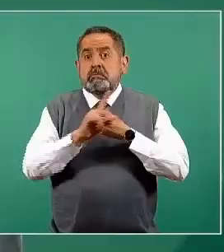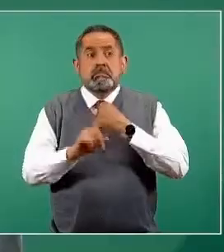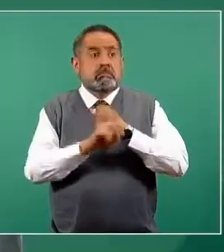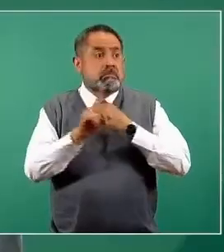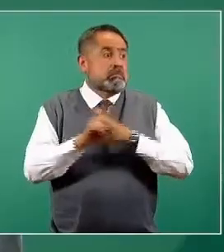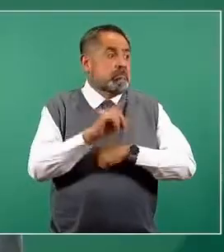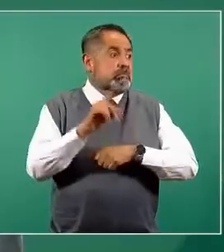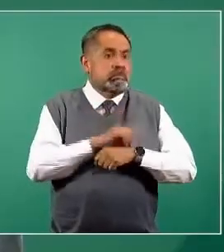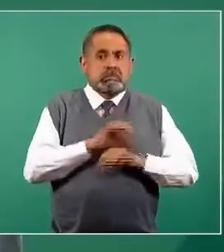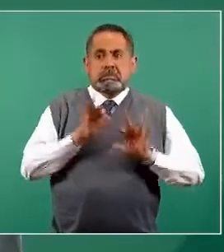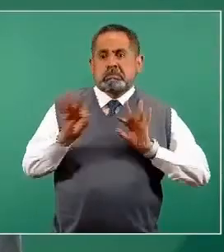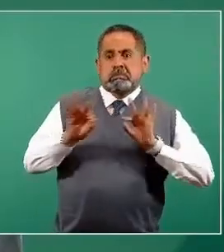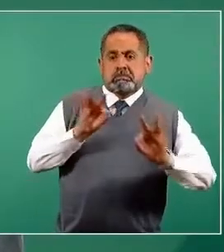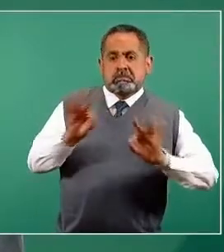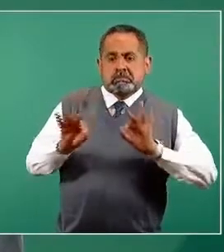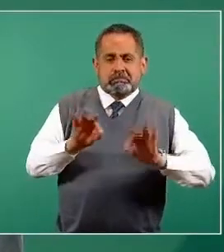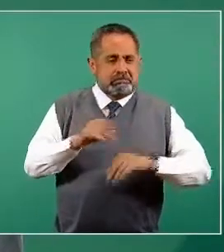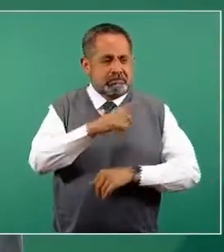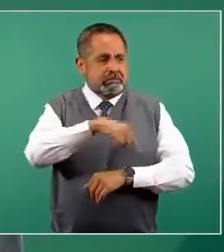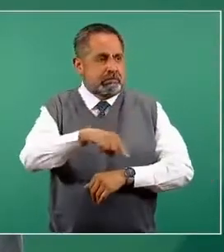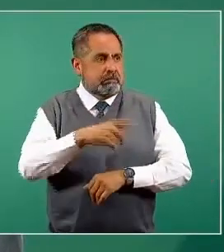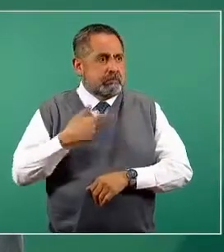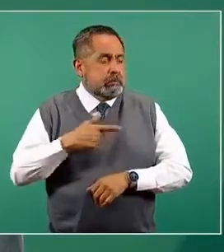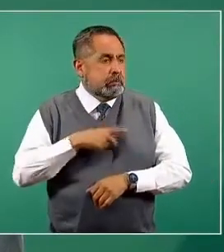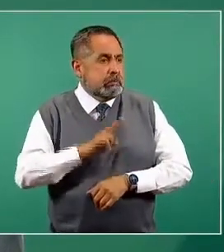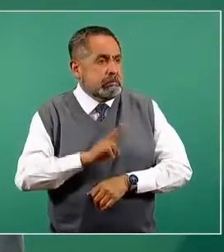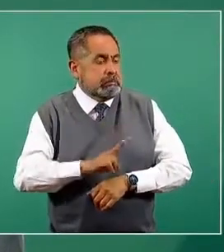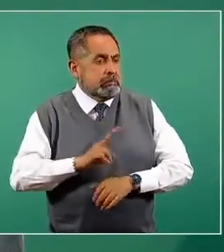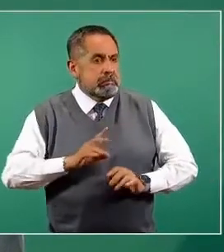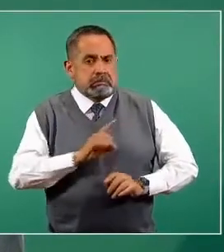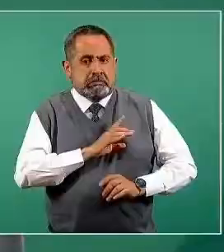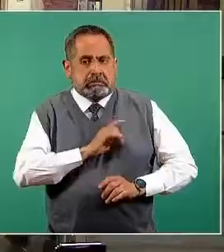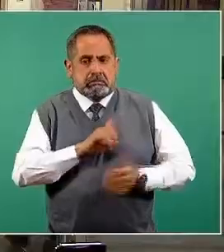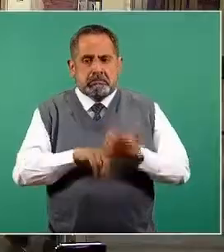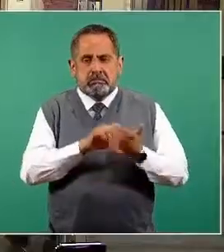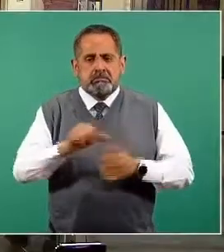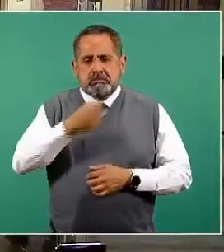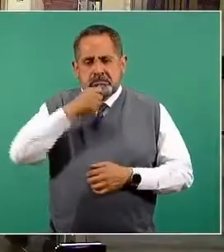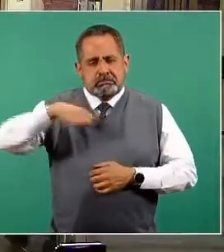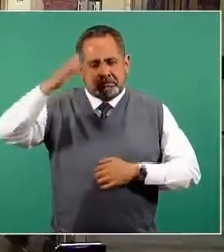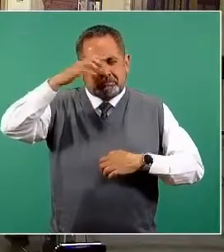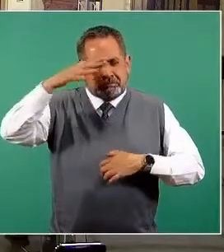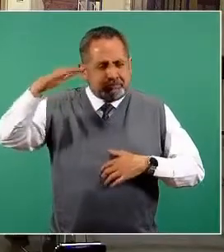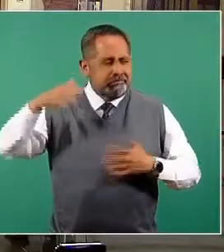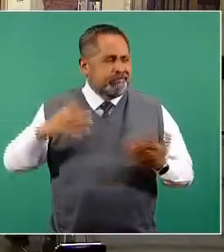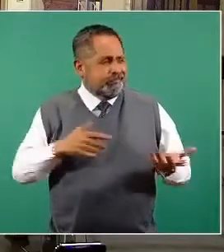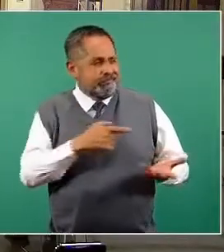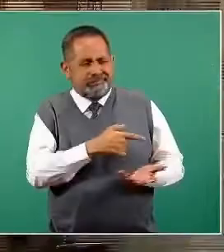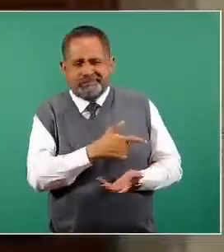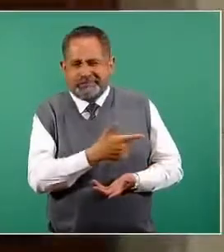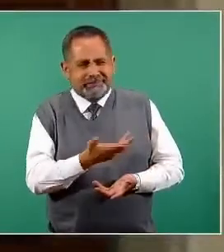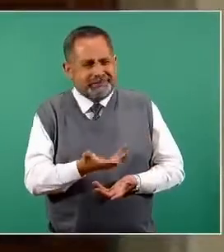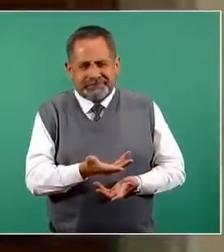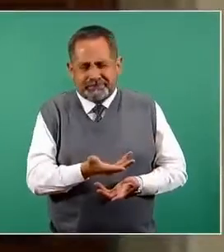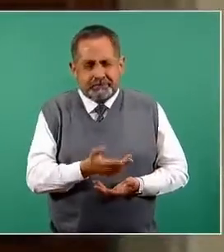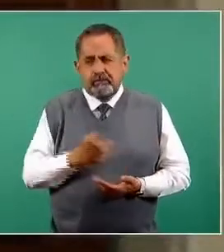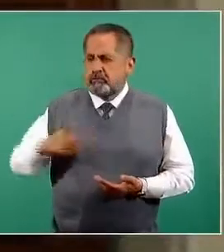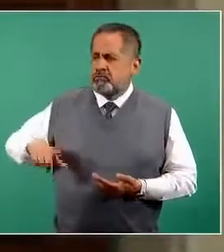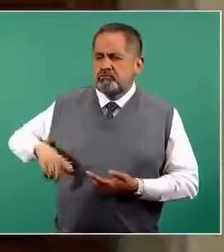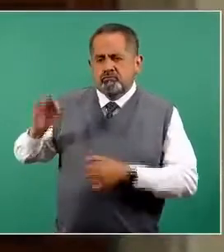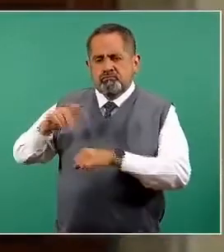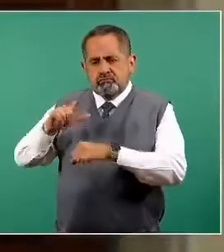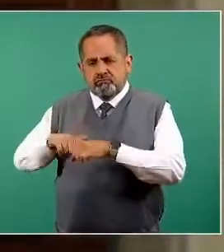se ha infundido miedo en la población mexicana, entre los adultos mayores y sus familiares. ¿Cuál es la ruta del gobierno federal